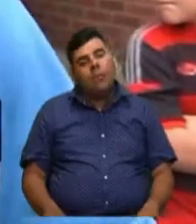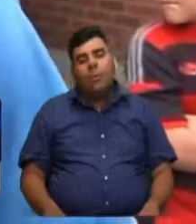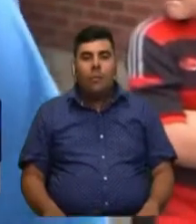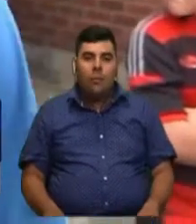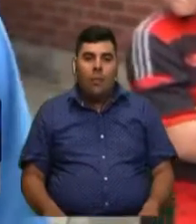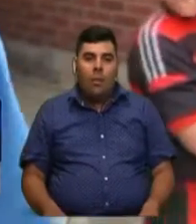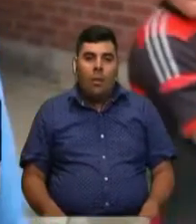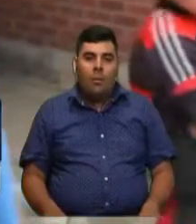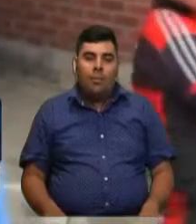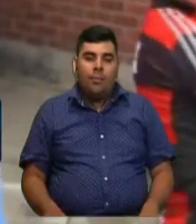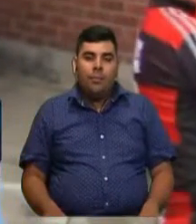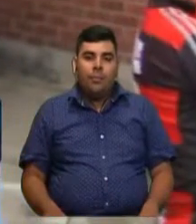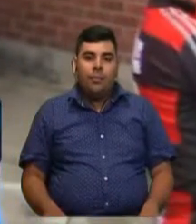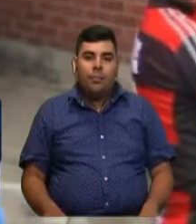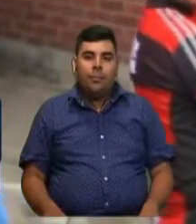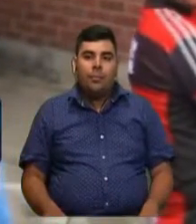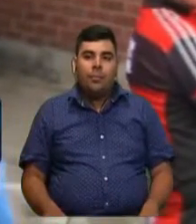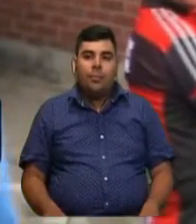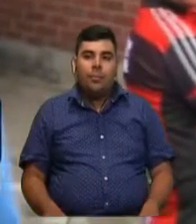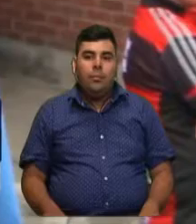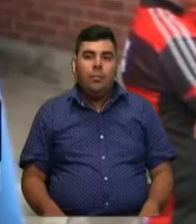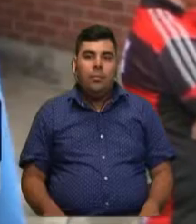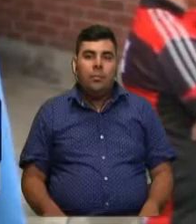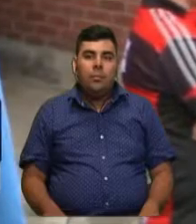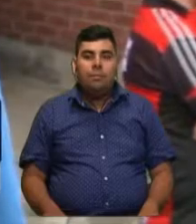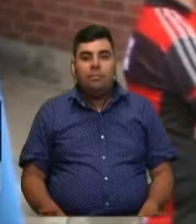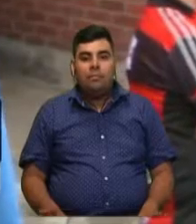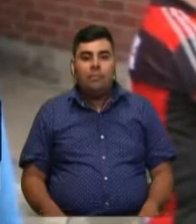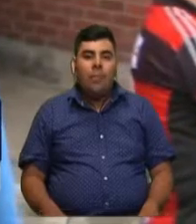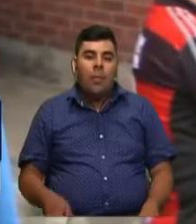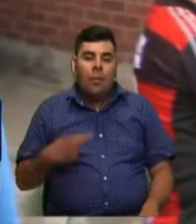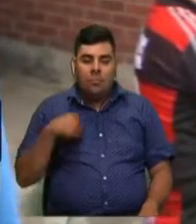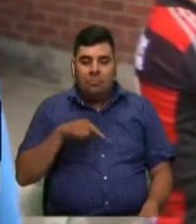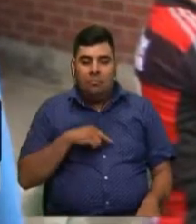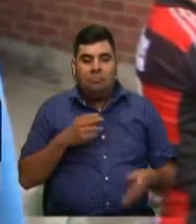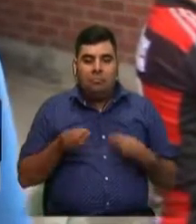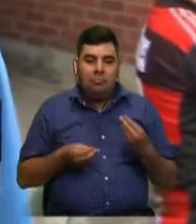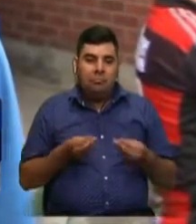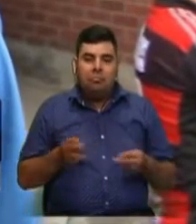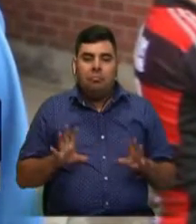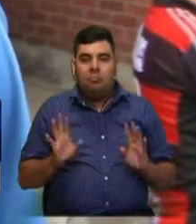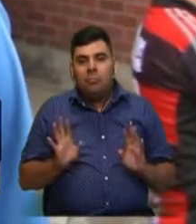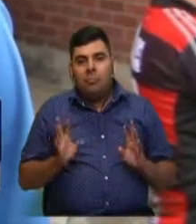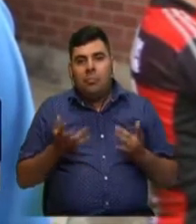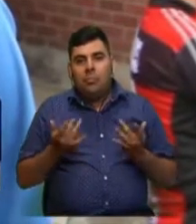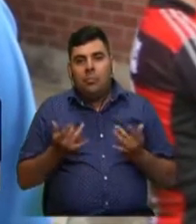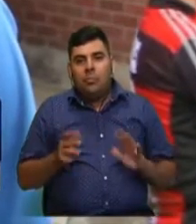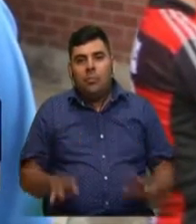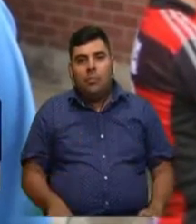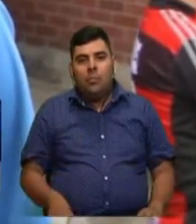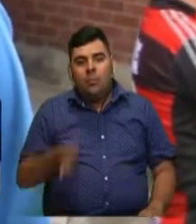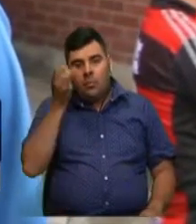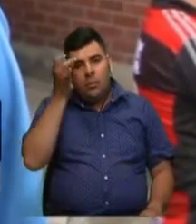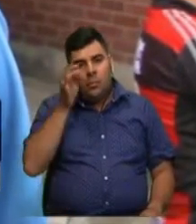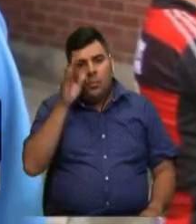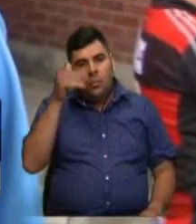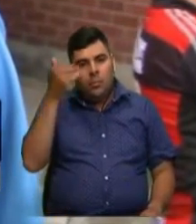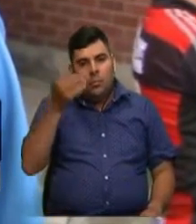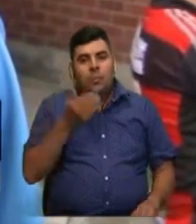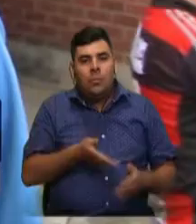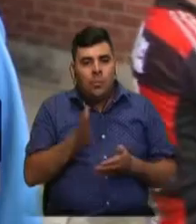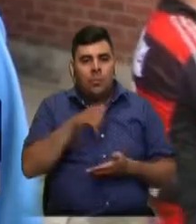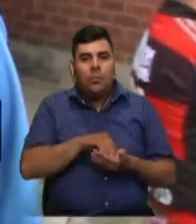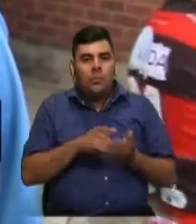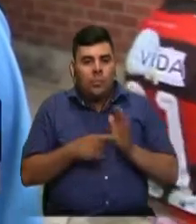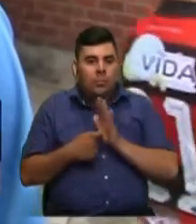el campeonato como está diseñado nosotros tenemos la posibilidad de volver a ratificar todo lo bueno y